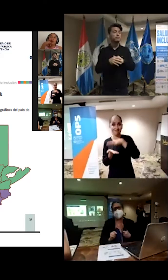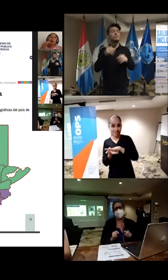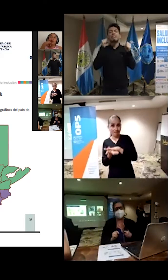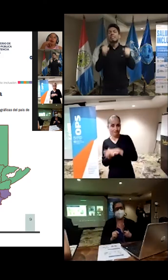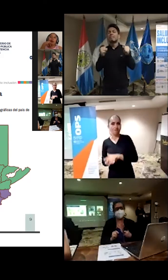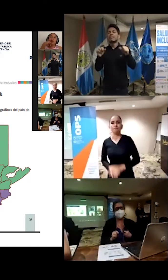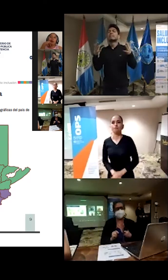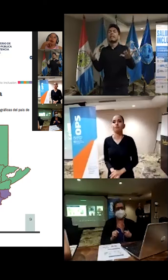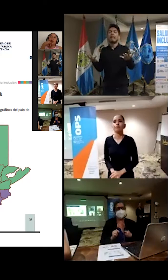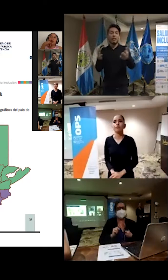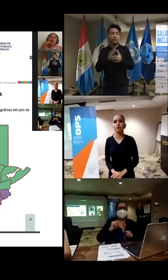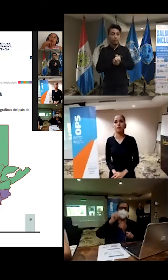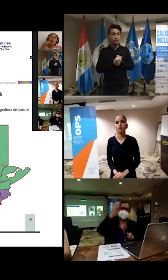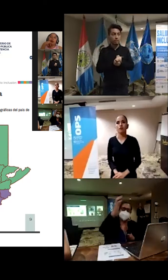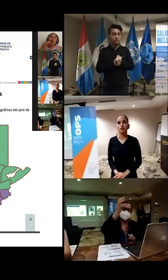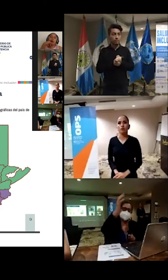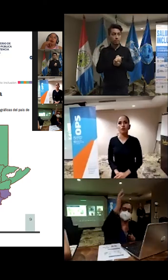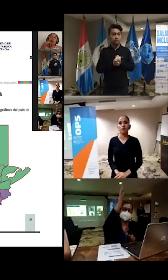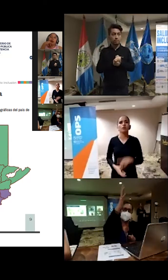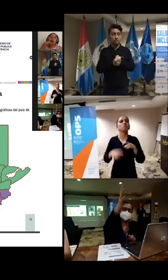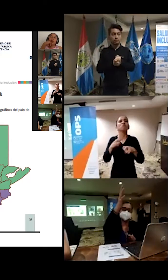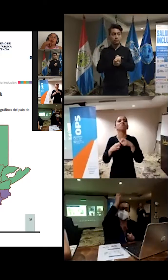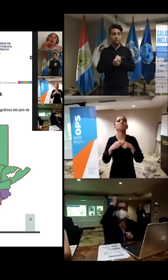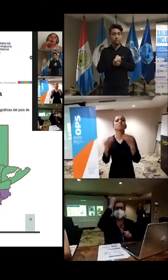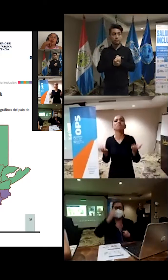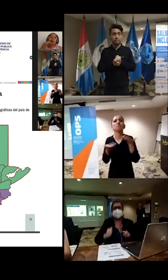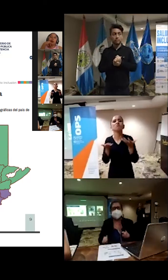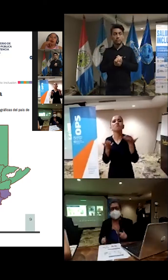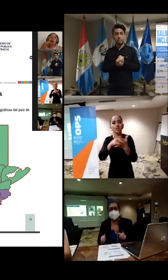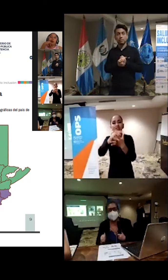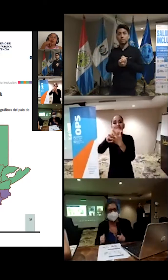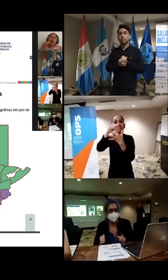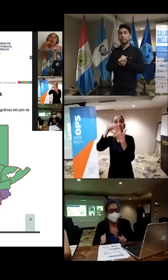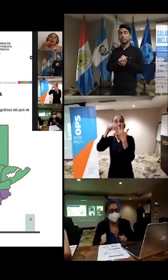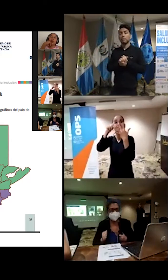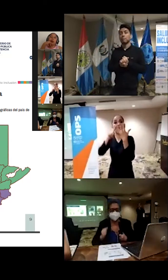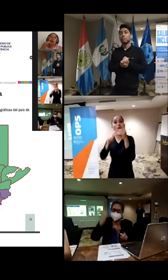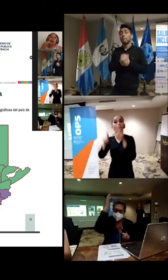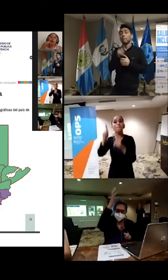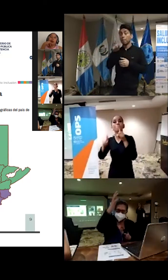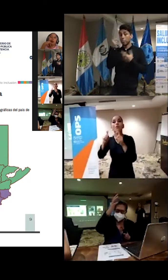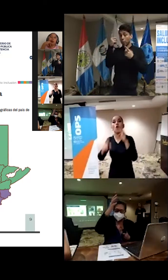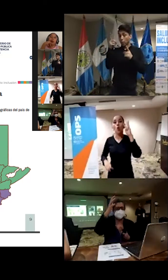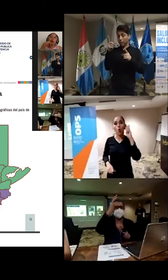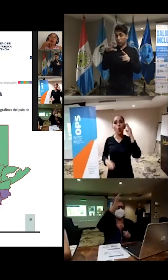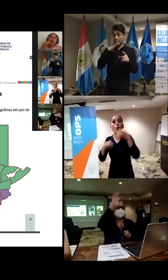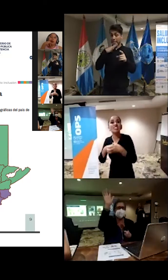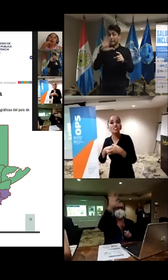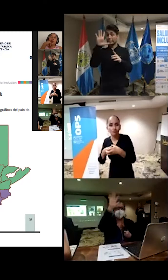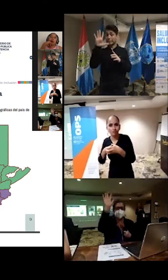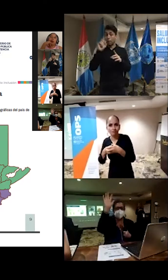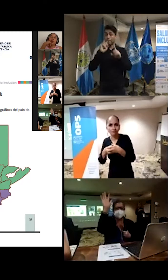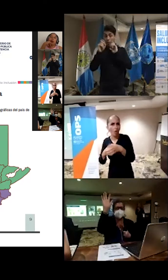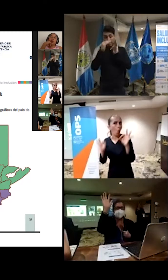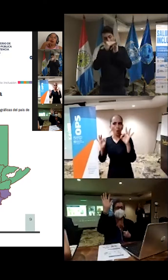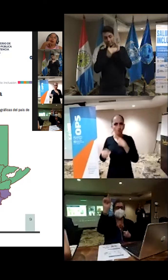dificultad tenemos. Excelentes las 5 preguntas del Washington Group. Excelentes. No